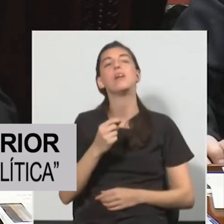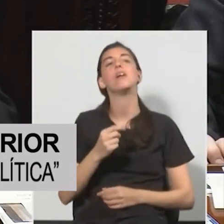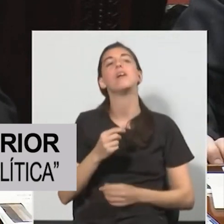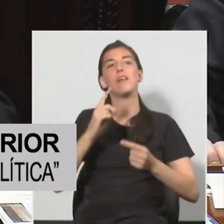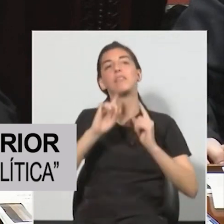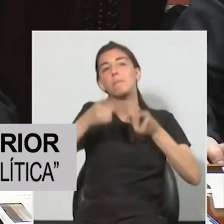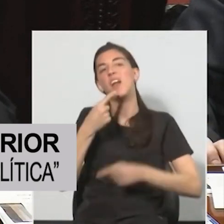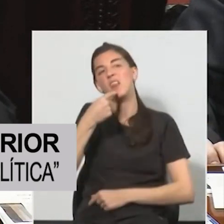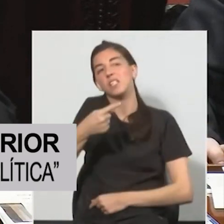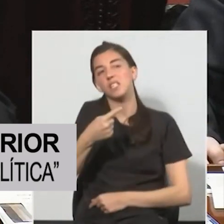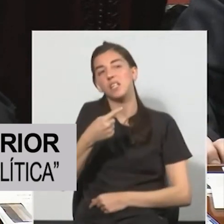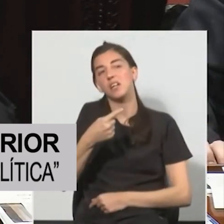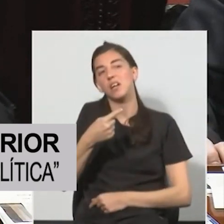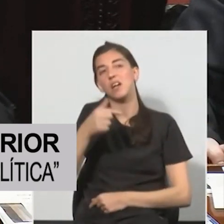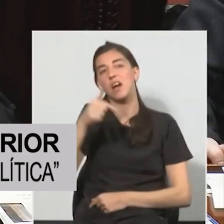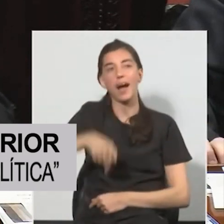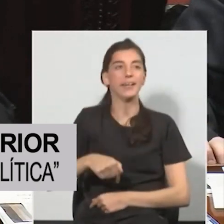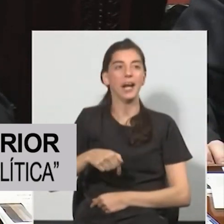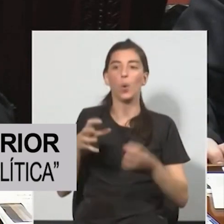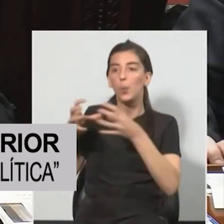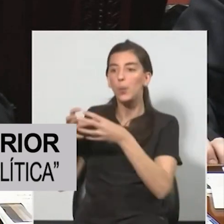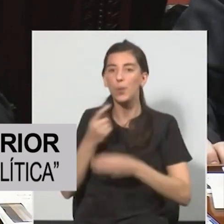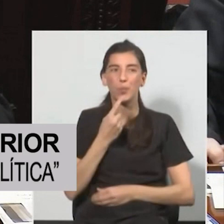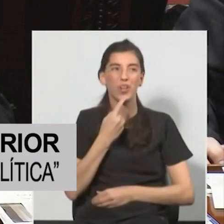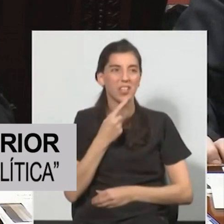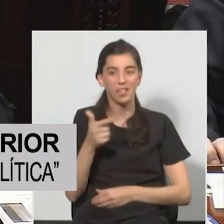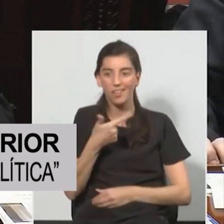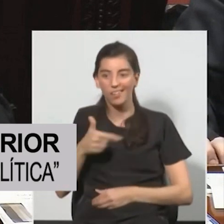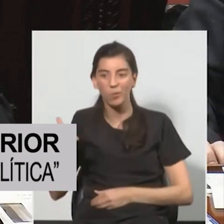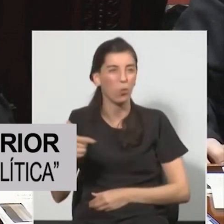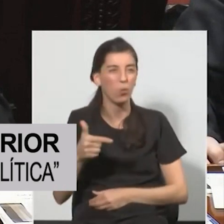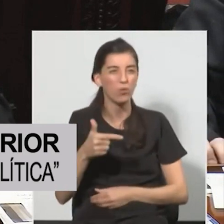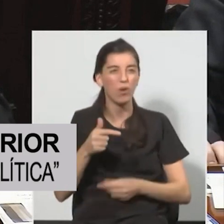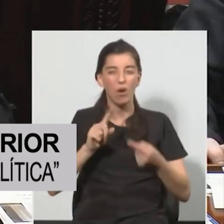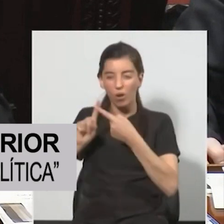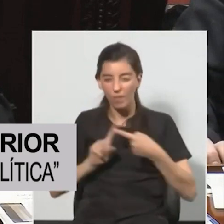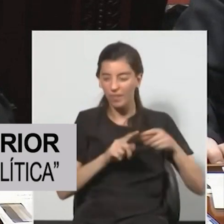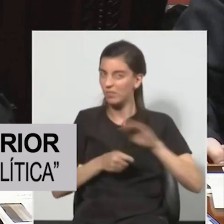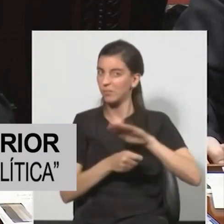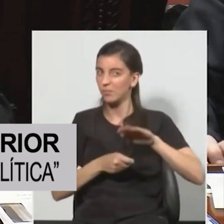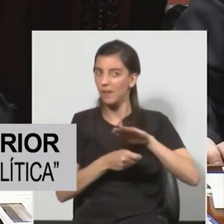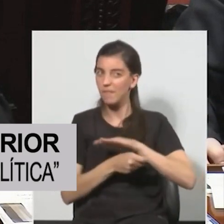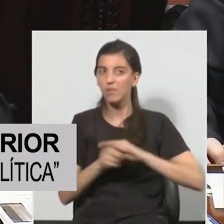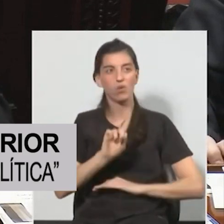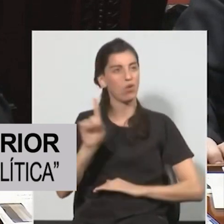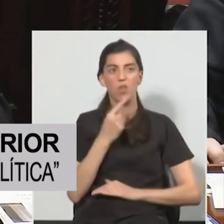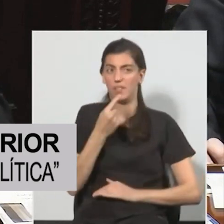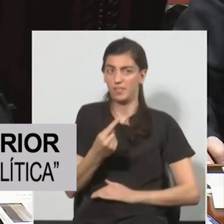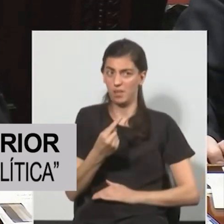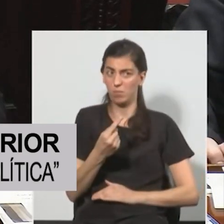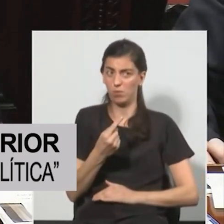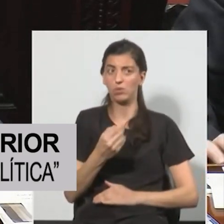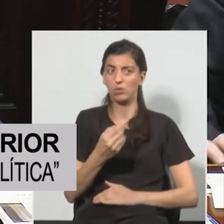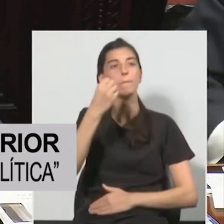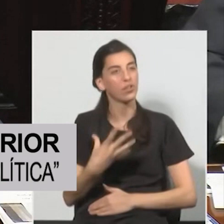de decir de que ningún partido político tiene vinculaciones con el narcotráfico. No lo hacemos. No lo